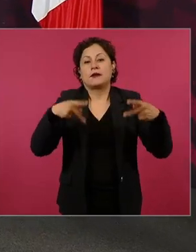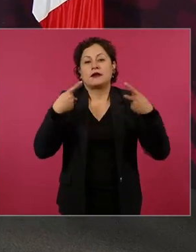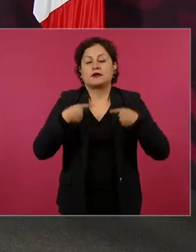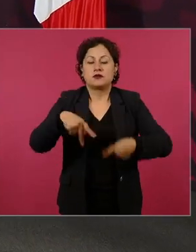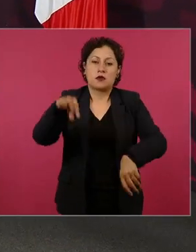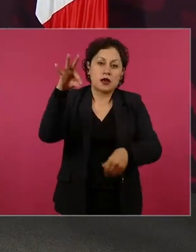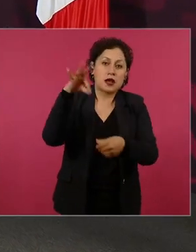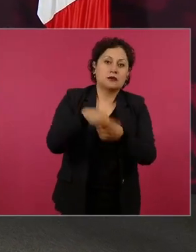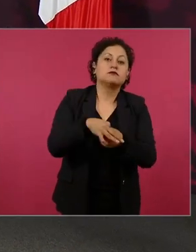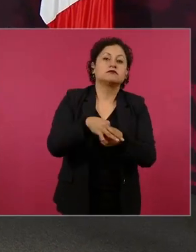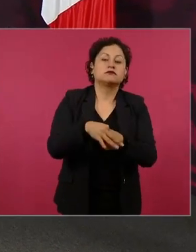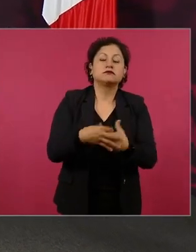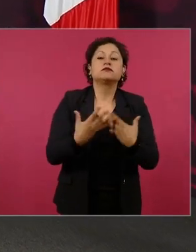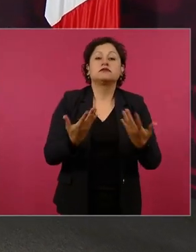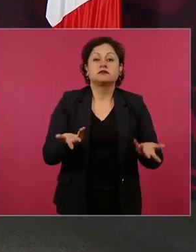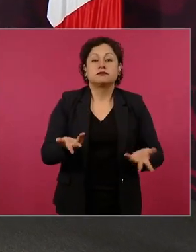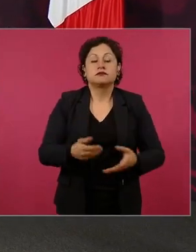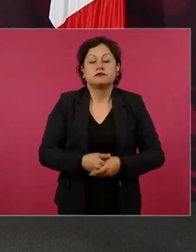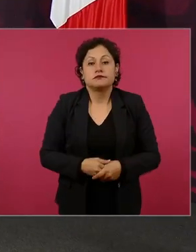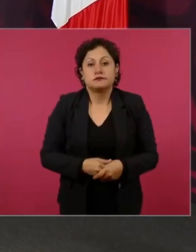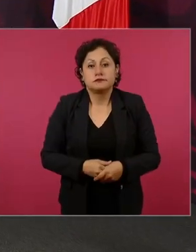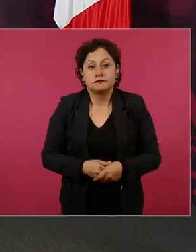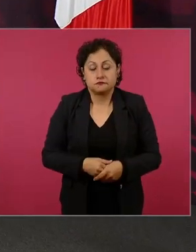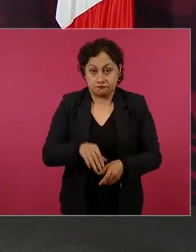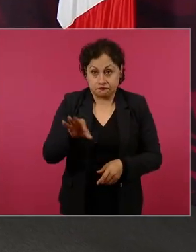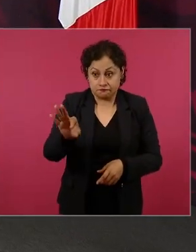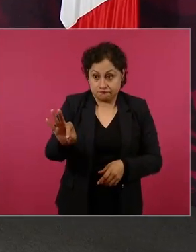se elige a